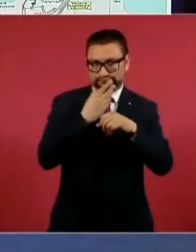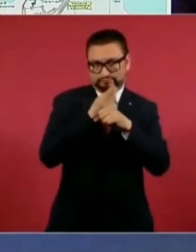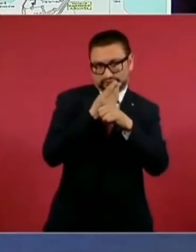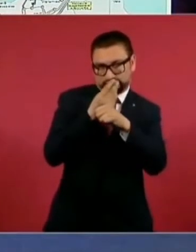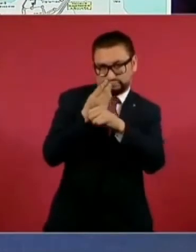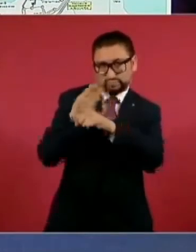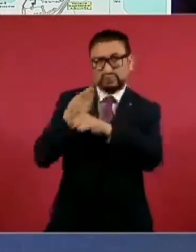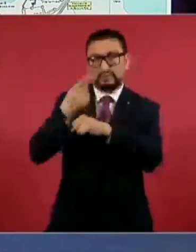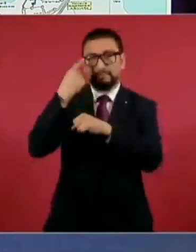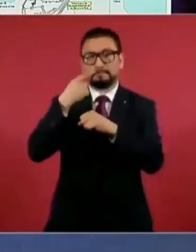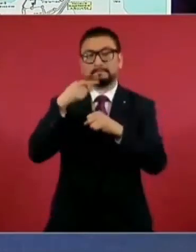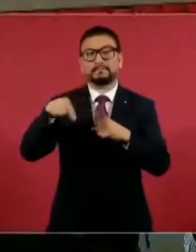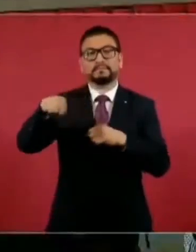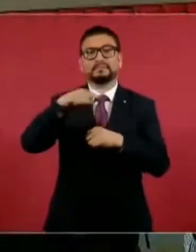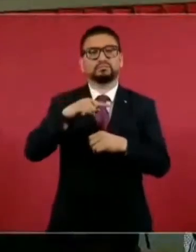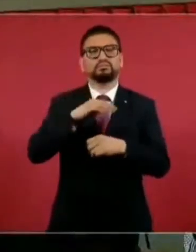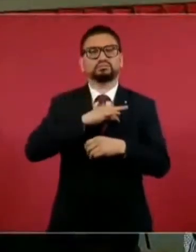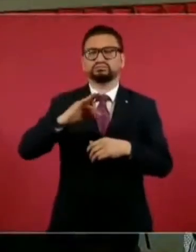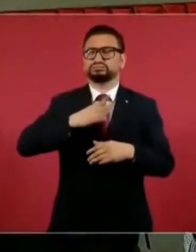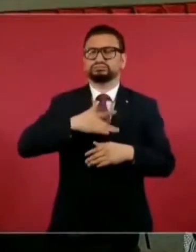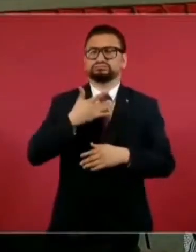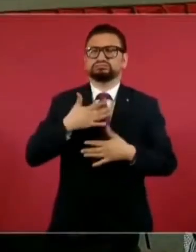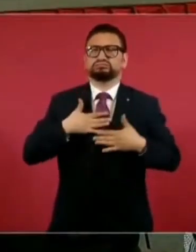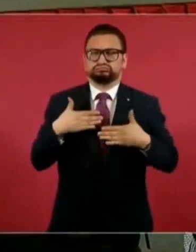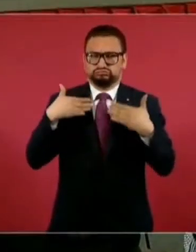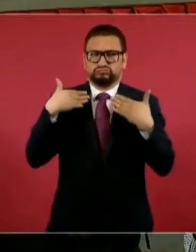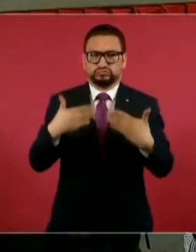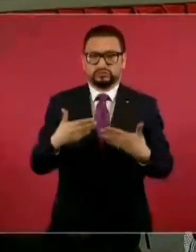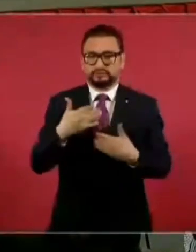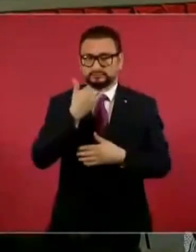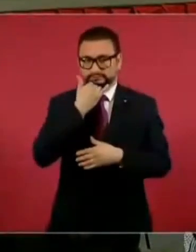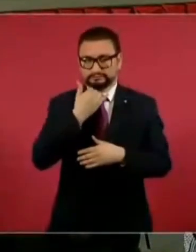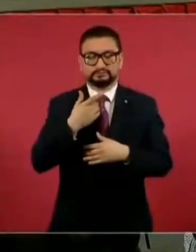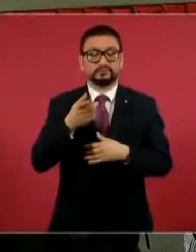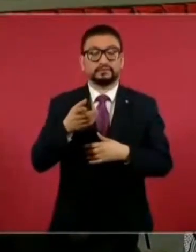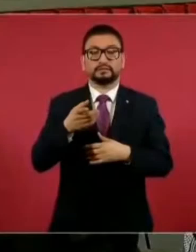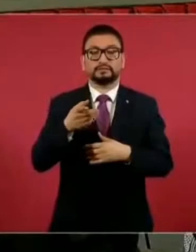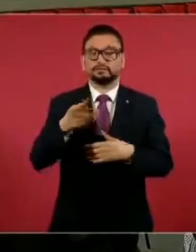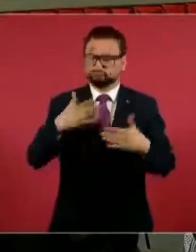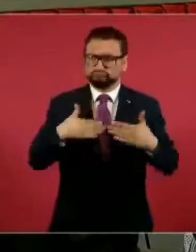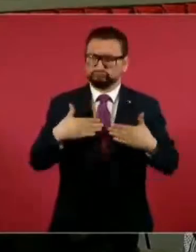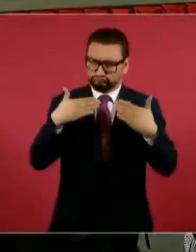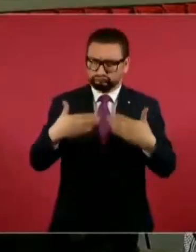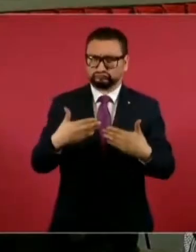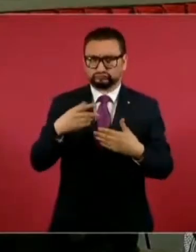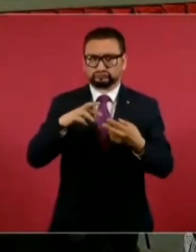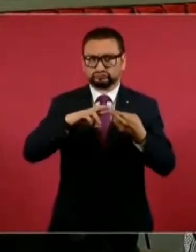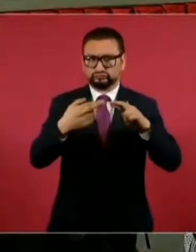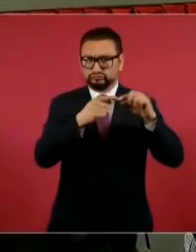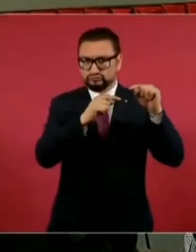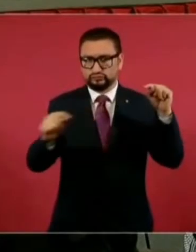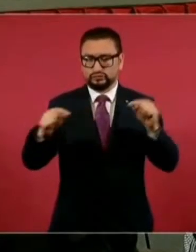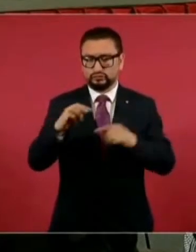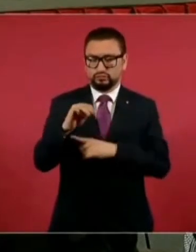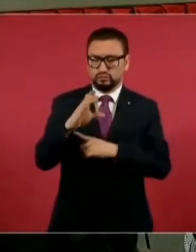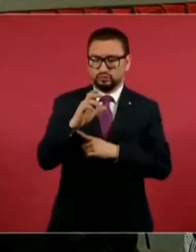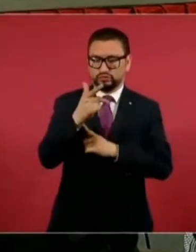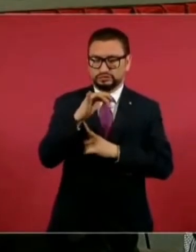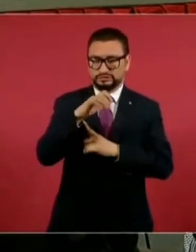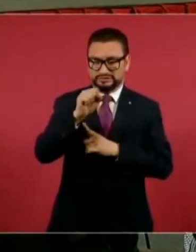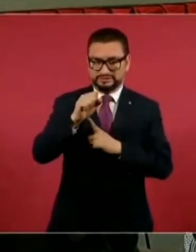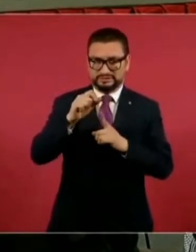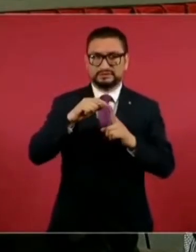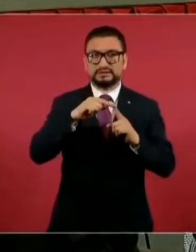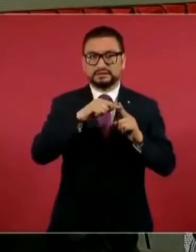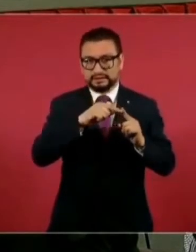para darle toda la confiabilidad, perdón, para darle toda la confiabilidad desde Mochis, un poquito arriba de